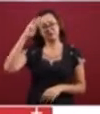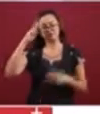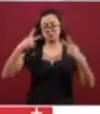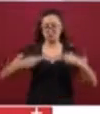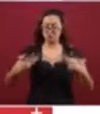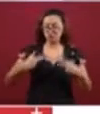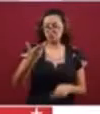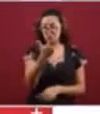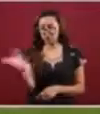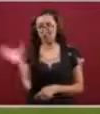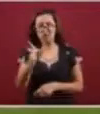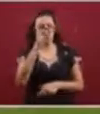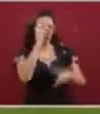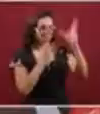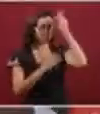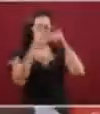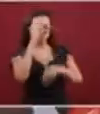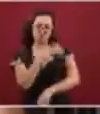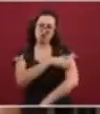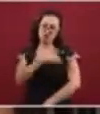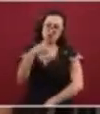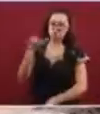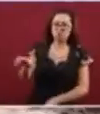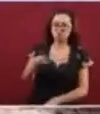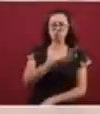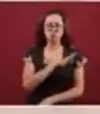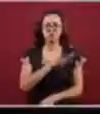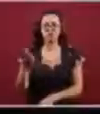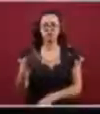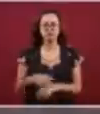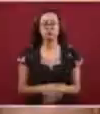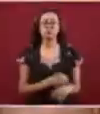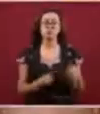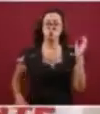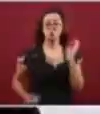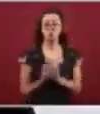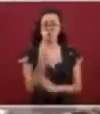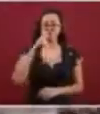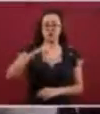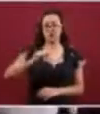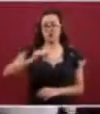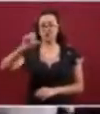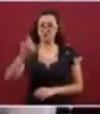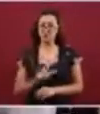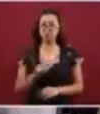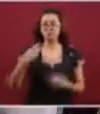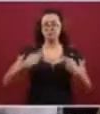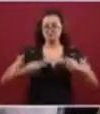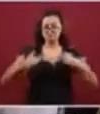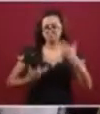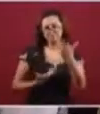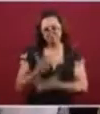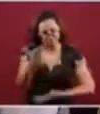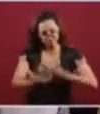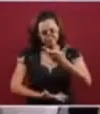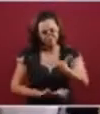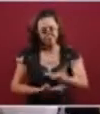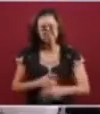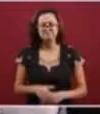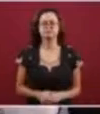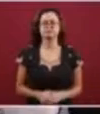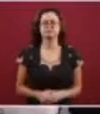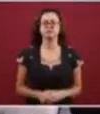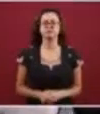ciudadanos informados son ciudadanos empoderados. Esto es la nueva Notimex, al servicio de los mexicanos.